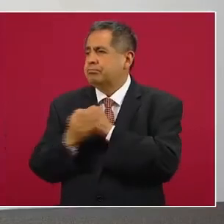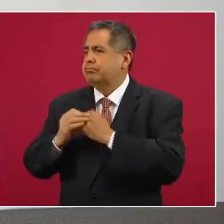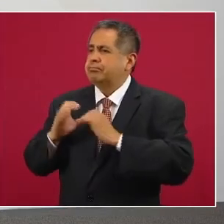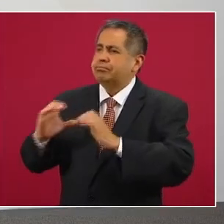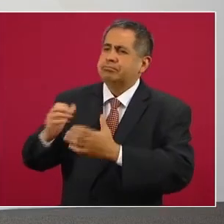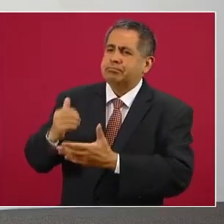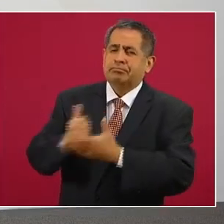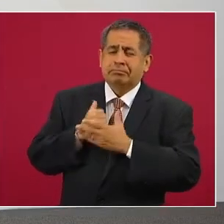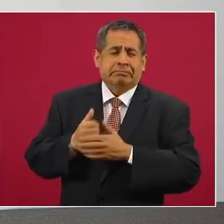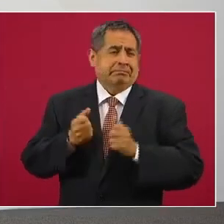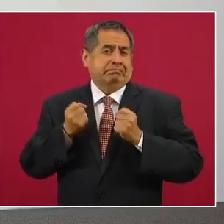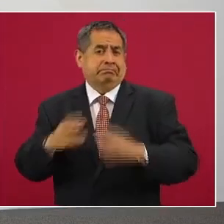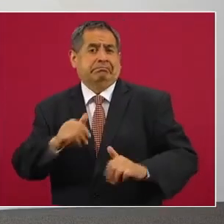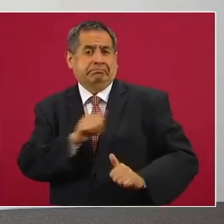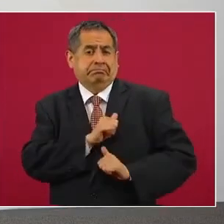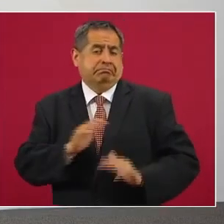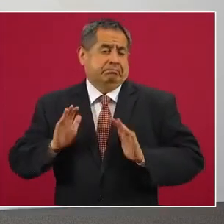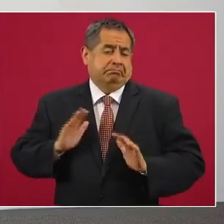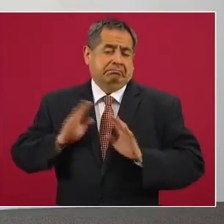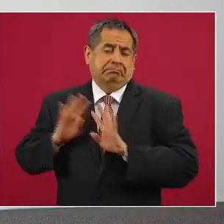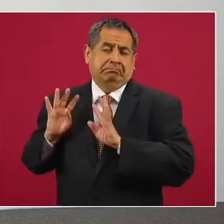de soldados,